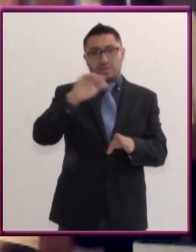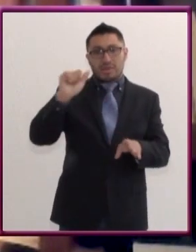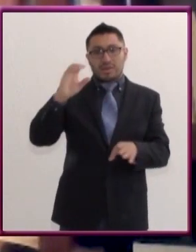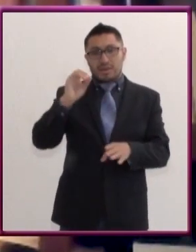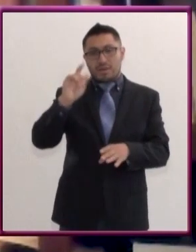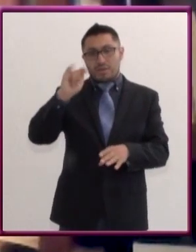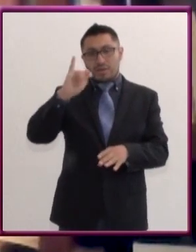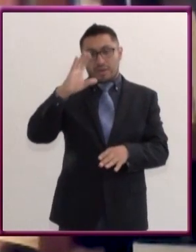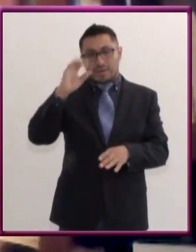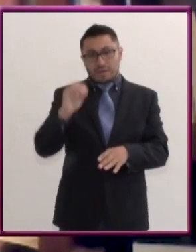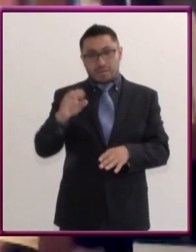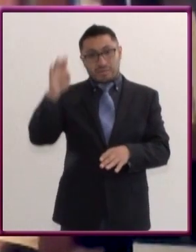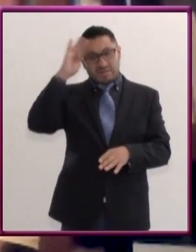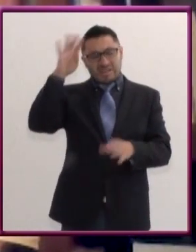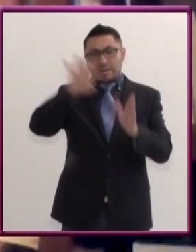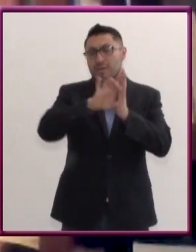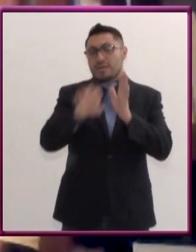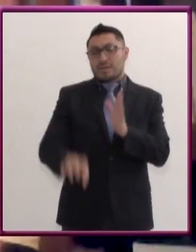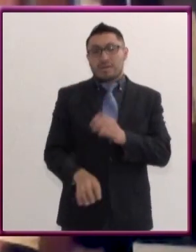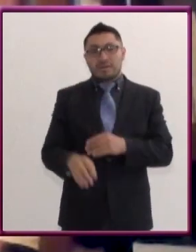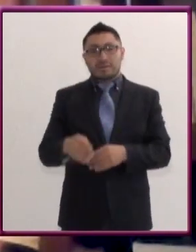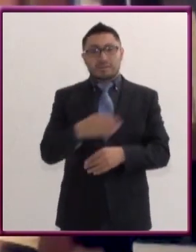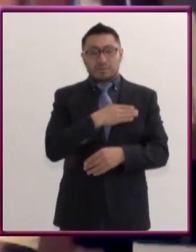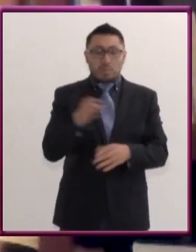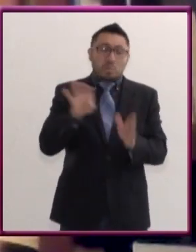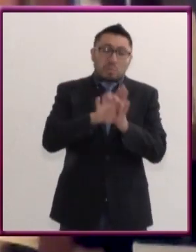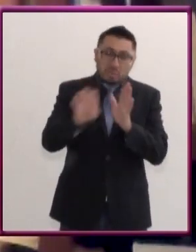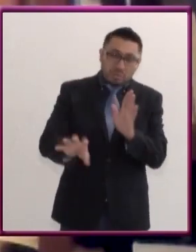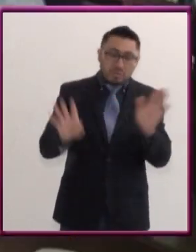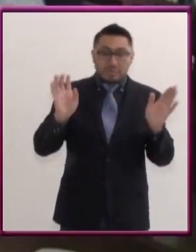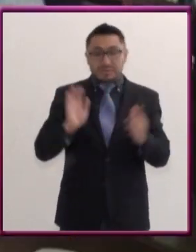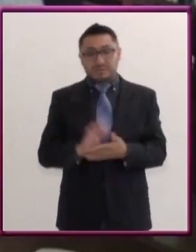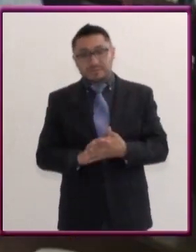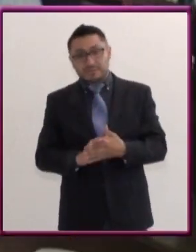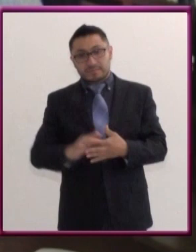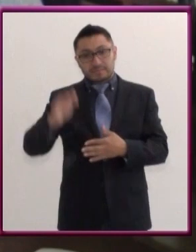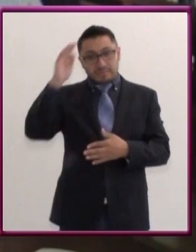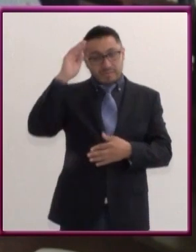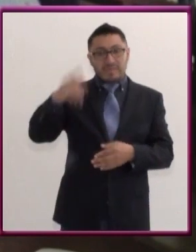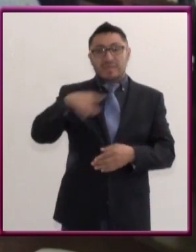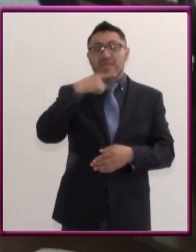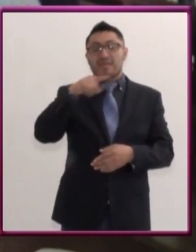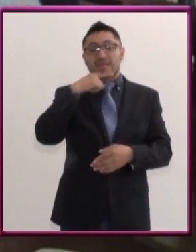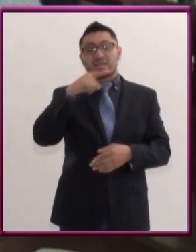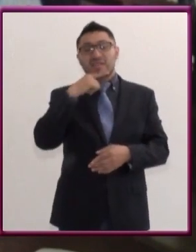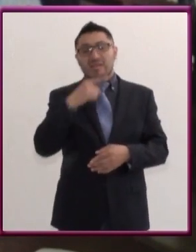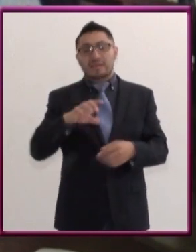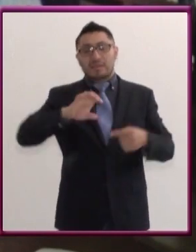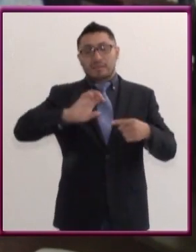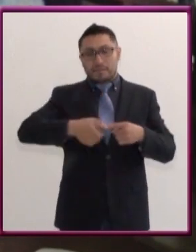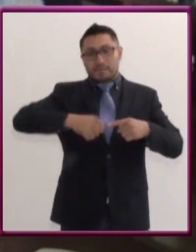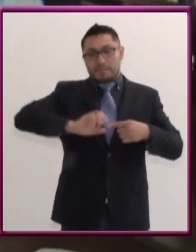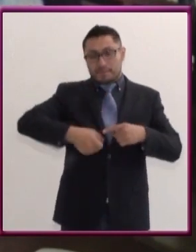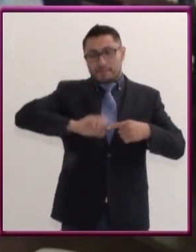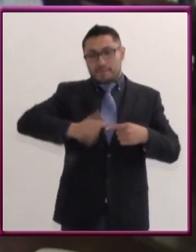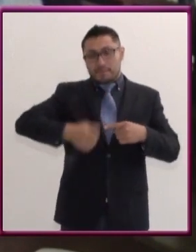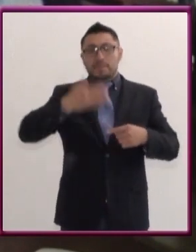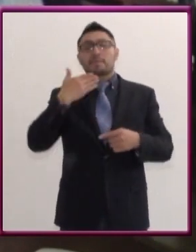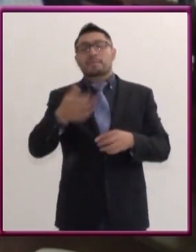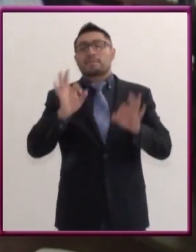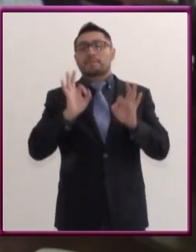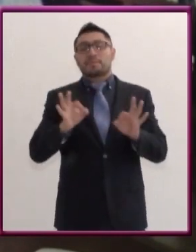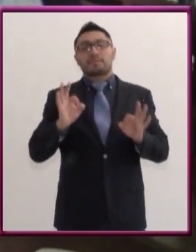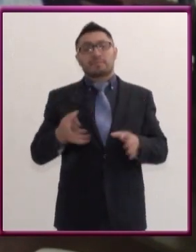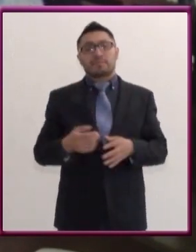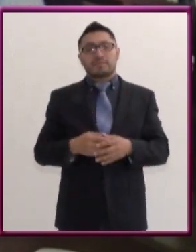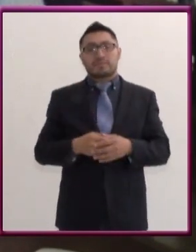caótico. Pensemos, por ejemplo, un buen ejemplo, piense en un lápiz que lo afila muy bien,